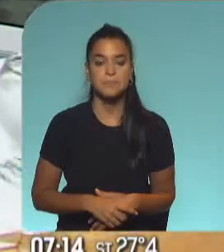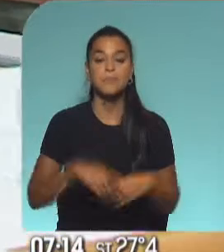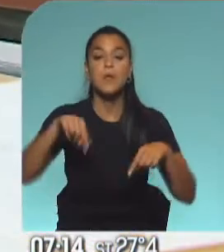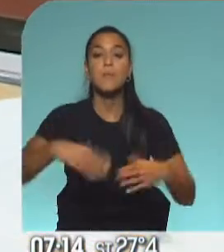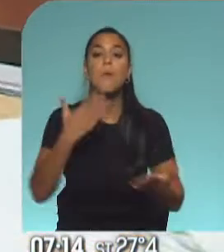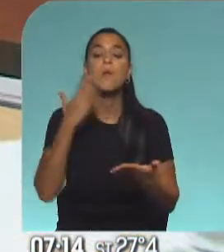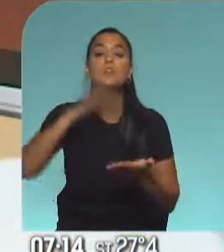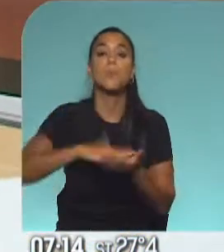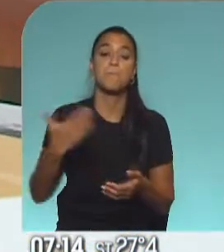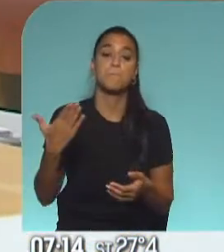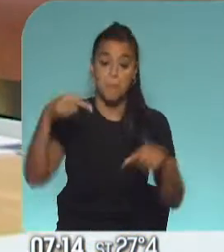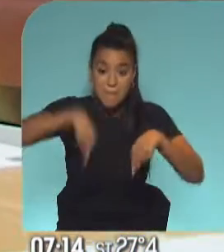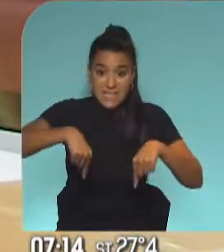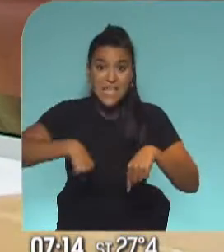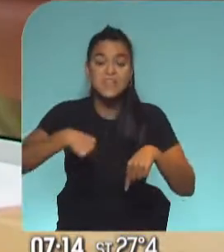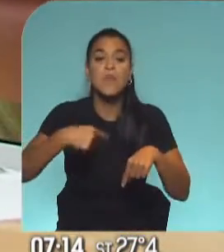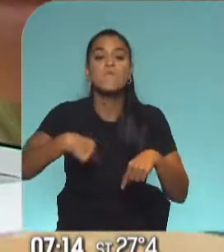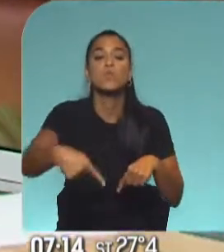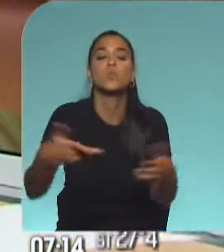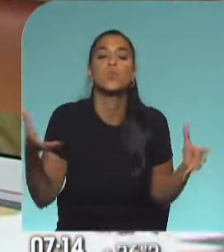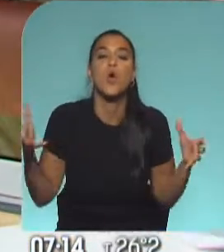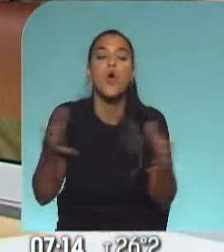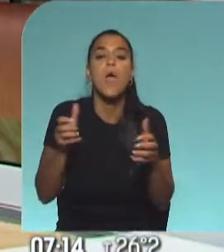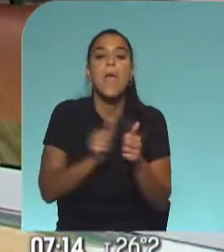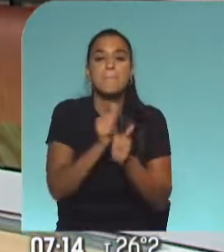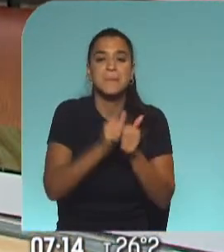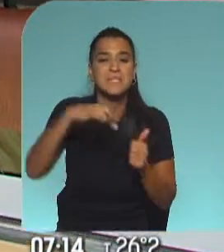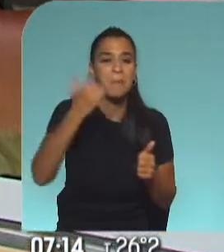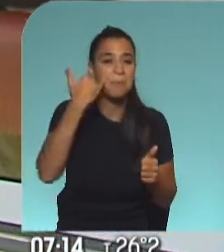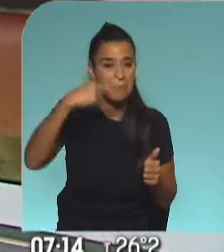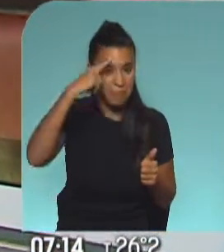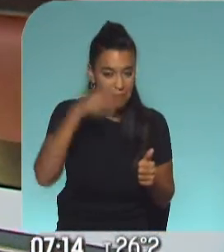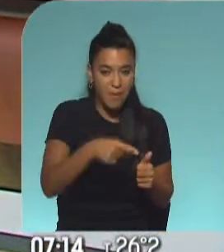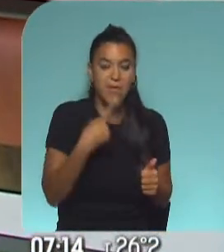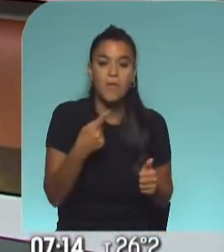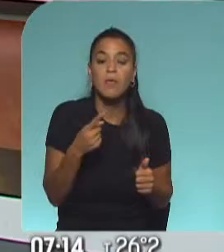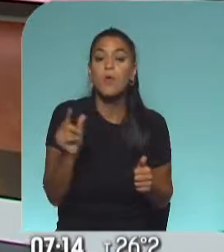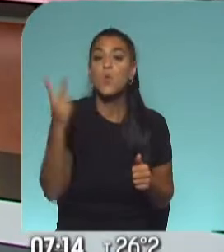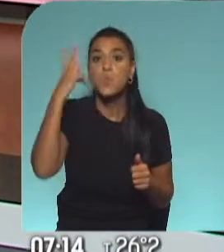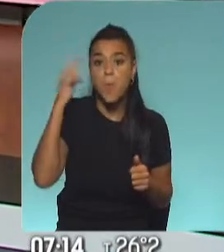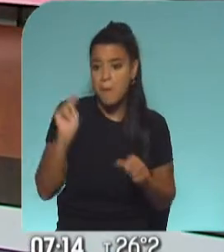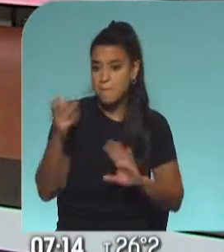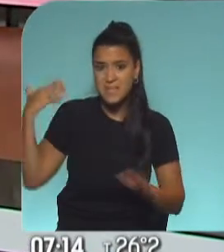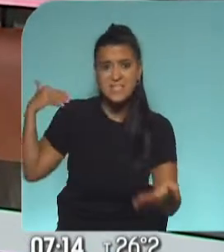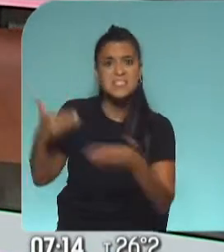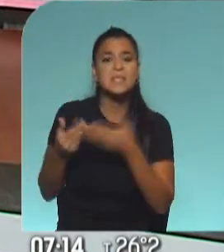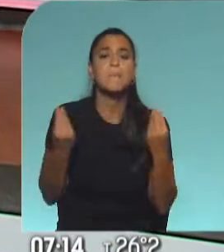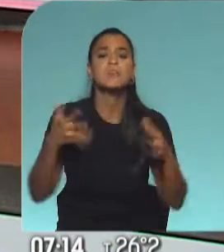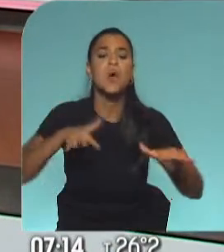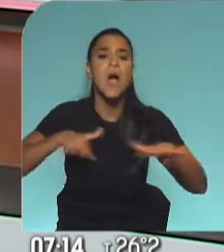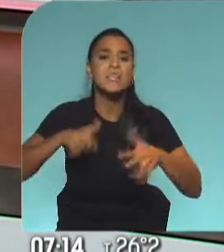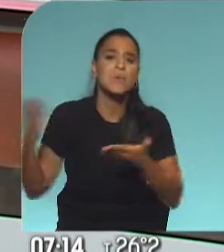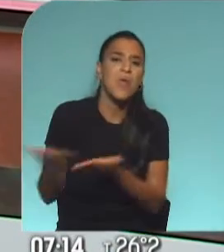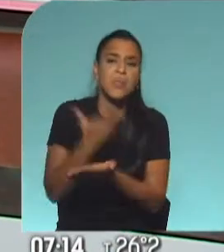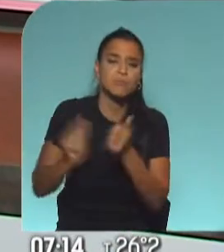Vamos a hablar del presente y del futuro, claro, de las pequeñas y medianas empresas. ¿Qué ha sucedido en los últimos 9 meses? Bueno, justamente la actividad industrial